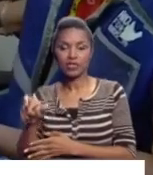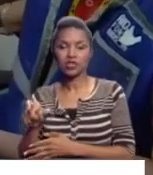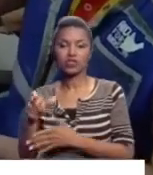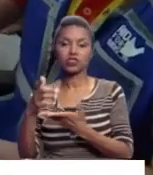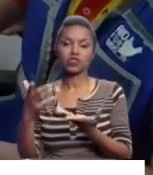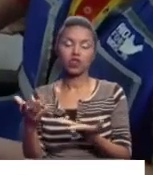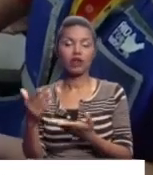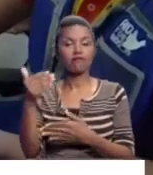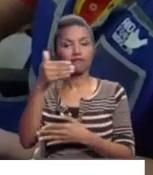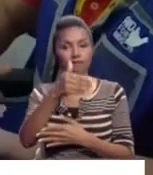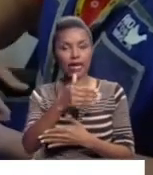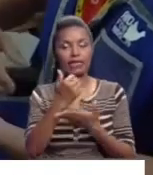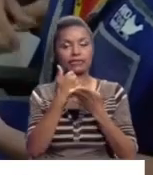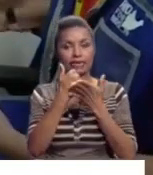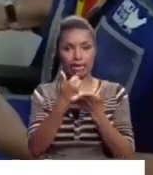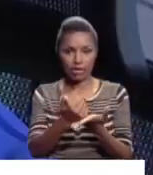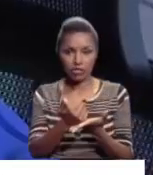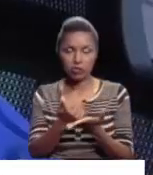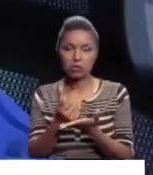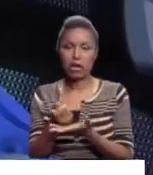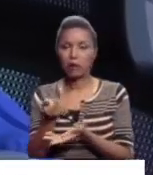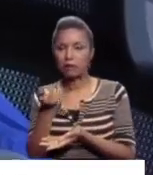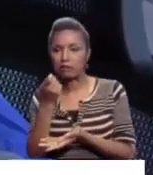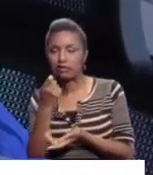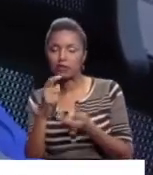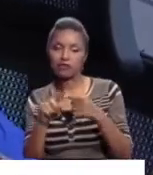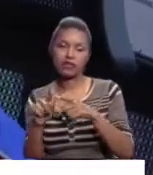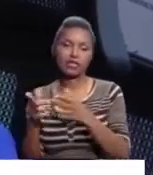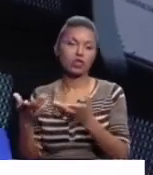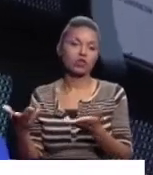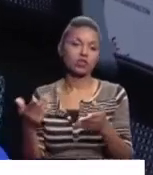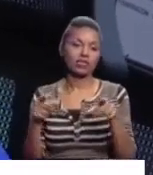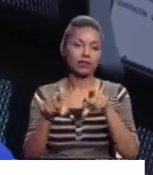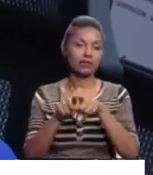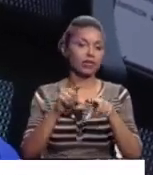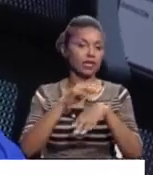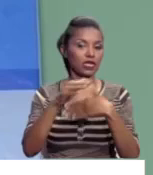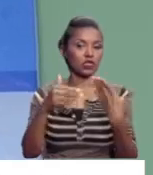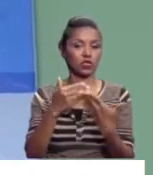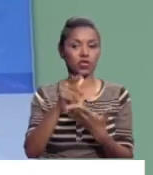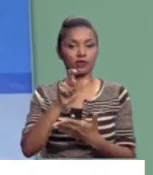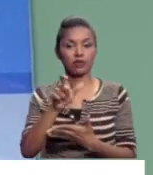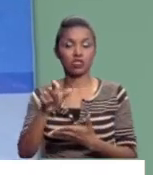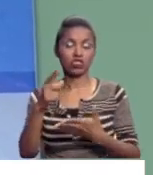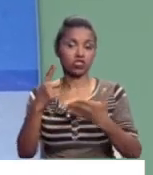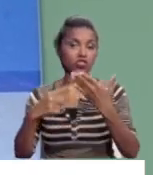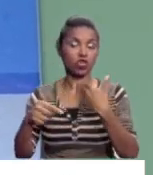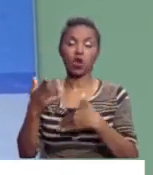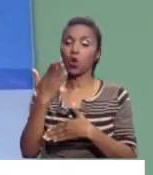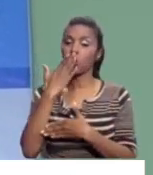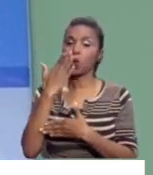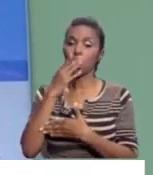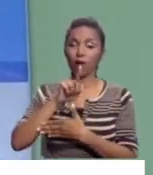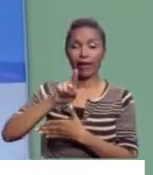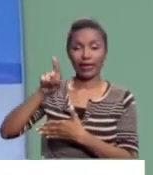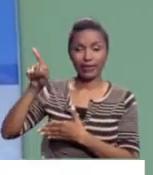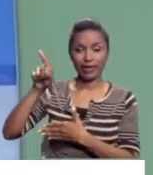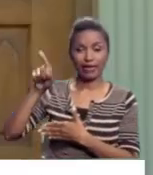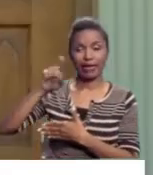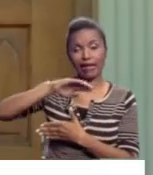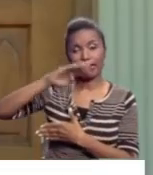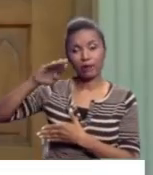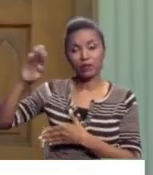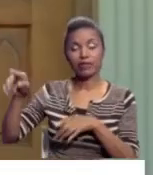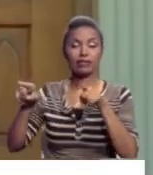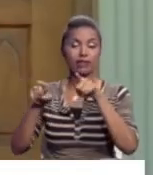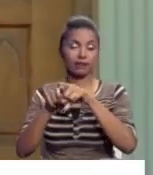antirretroviral que hay en el distrito de David y que abarca a toda la población, no solamente de la comarca Nové Buglé, sino también de la provincia de